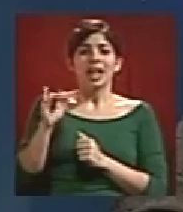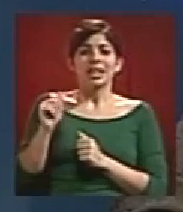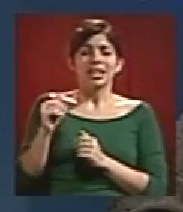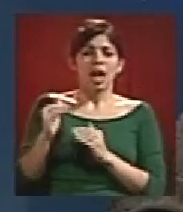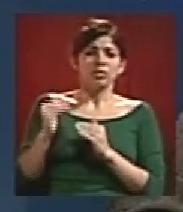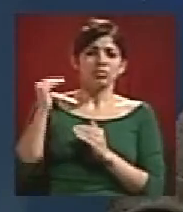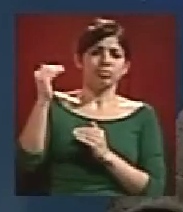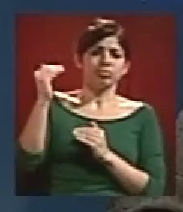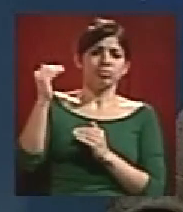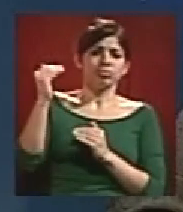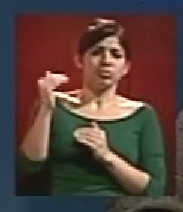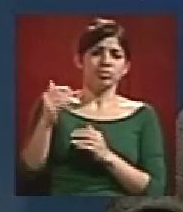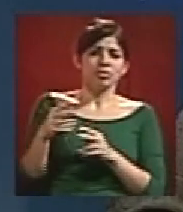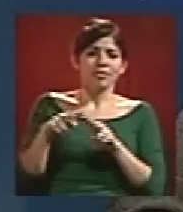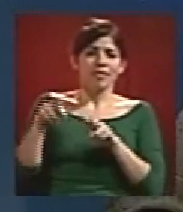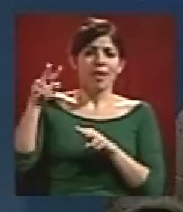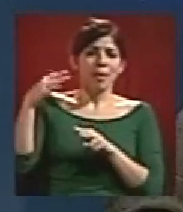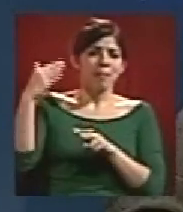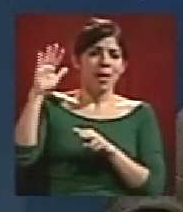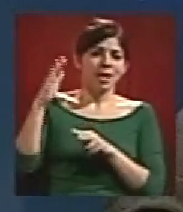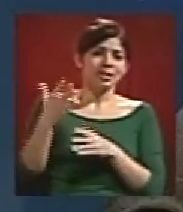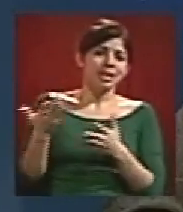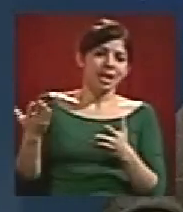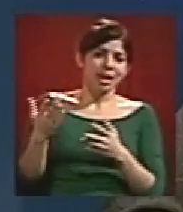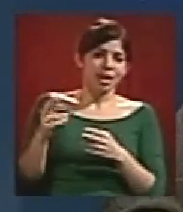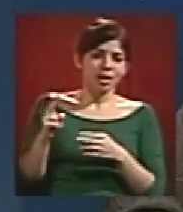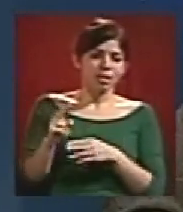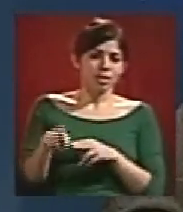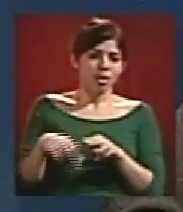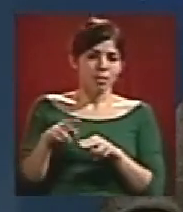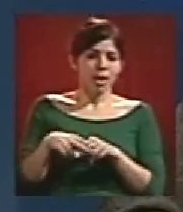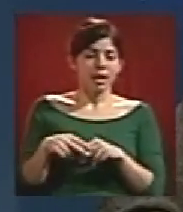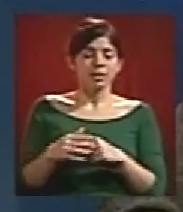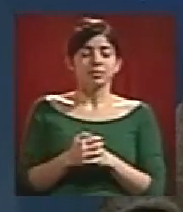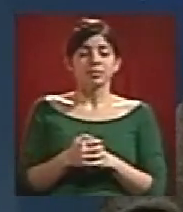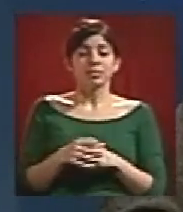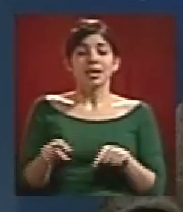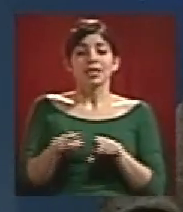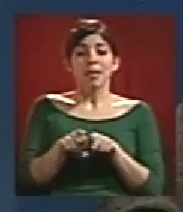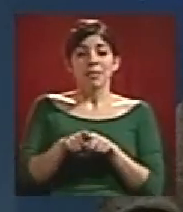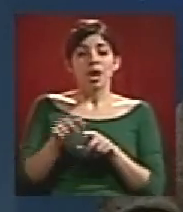valuadas o sobrevaluadas, pues entonces ahí tenemos otro